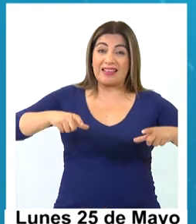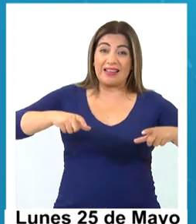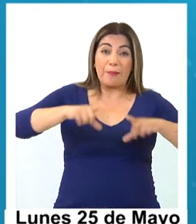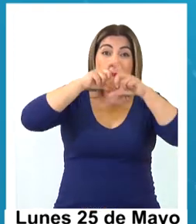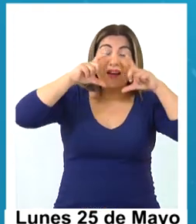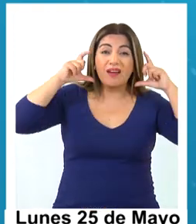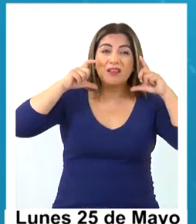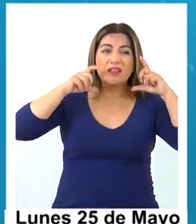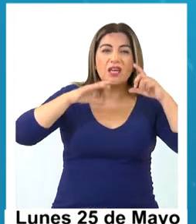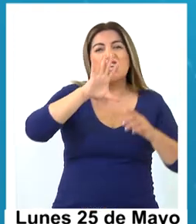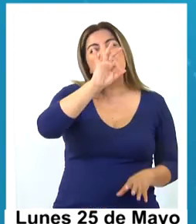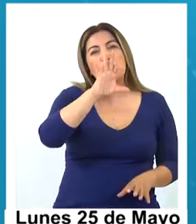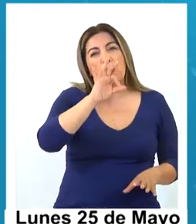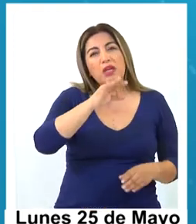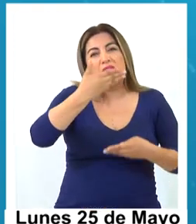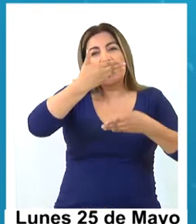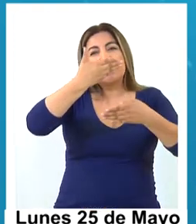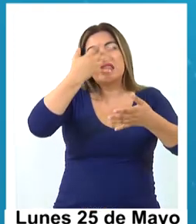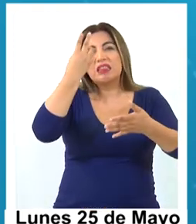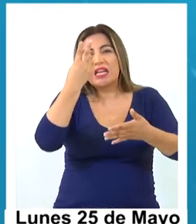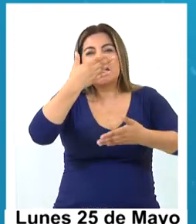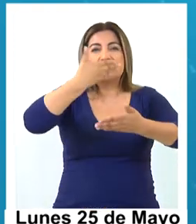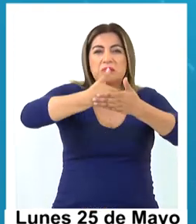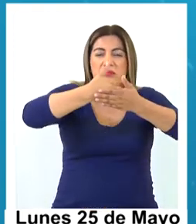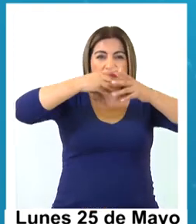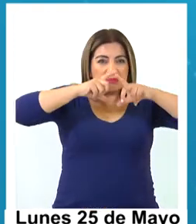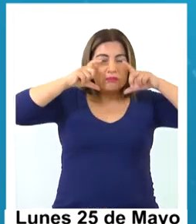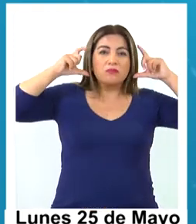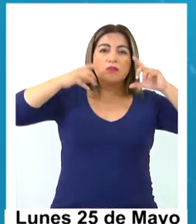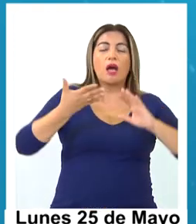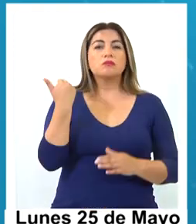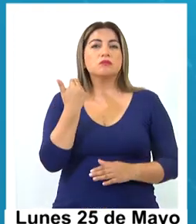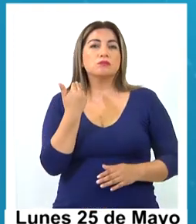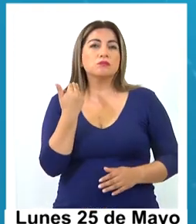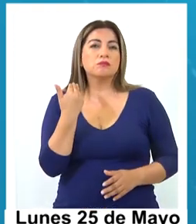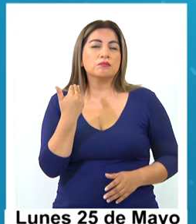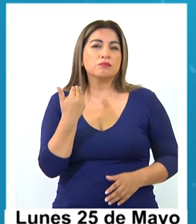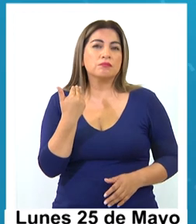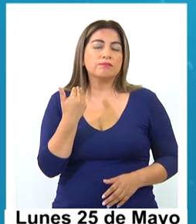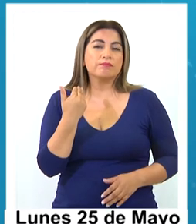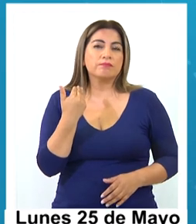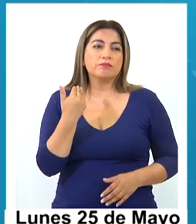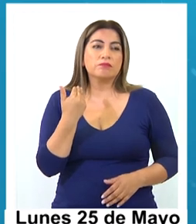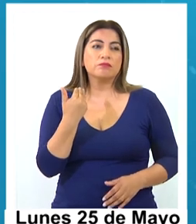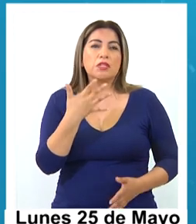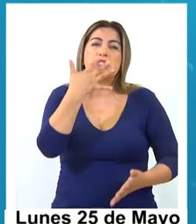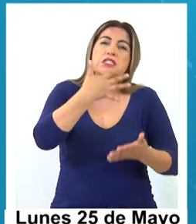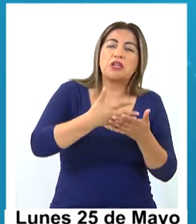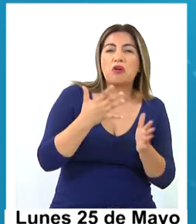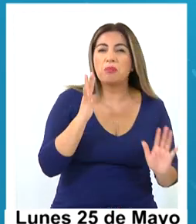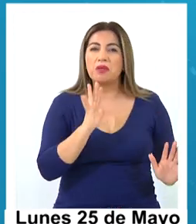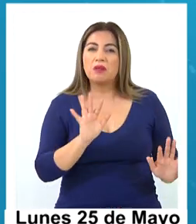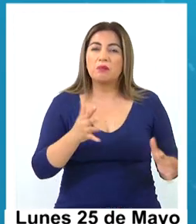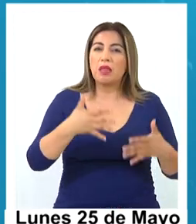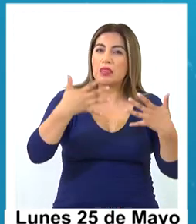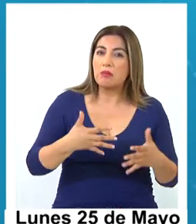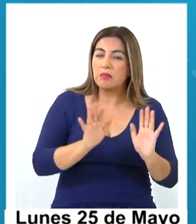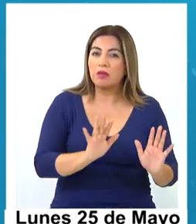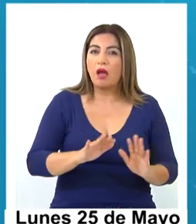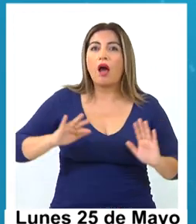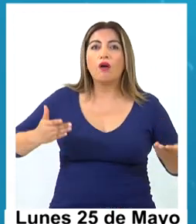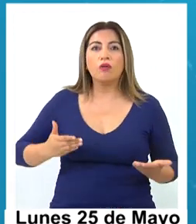mascarilla de 50 mascarilla esta de tres pliegues la típica que usamos todo costaba entre cinco mil